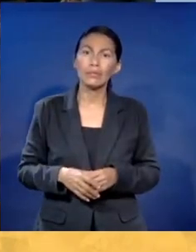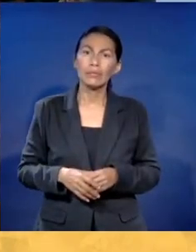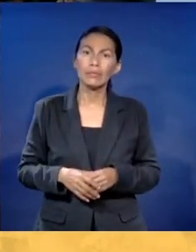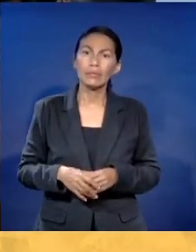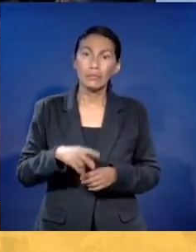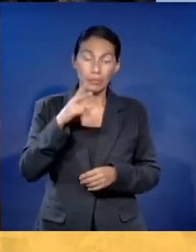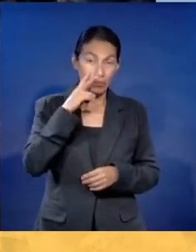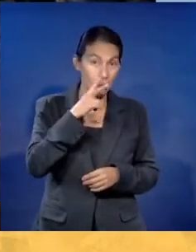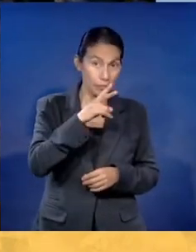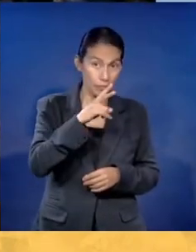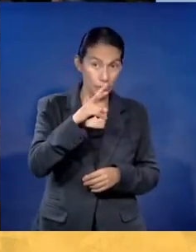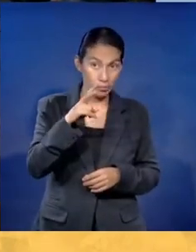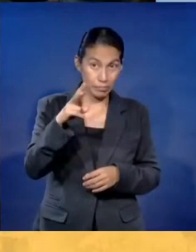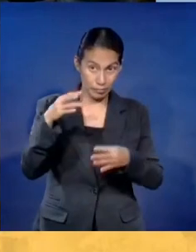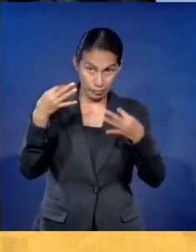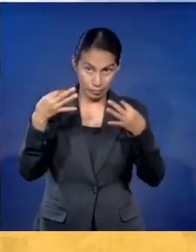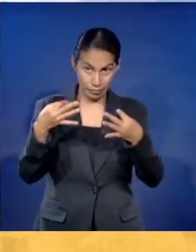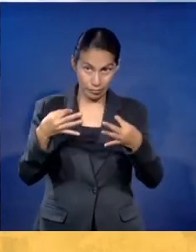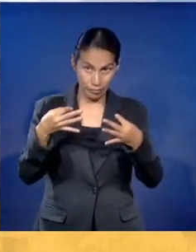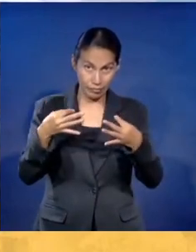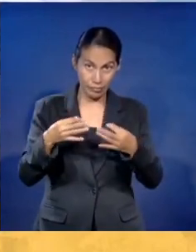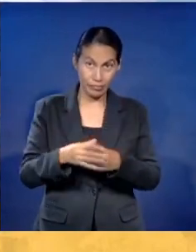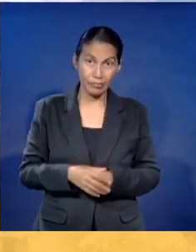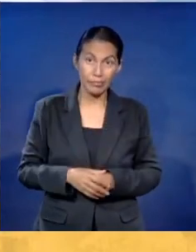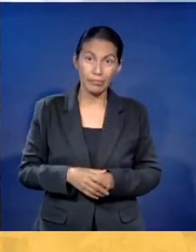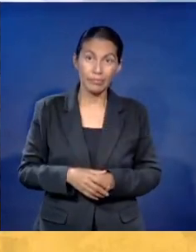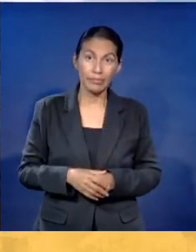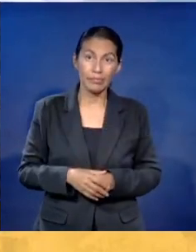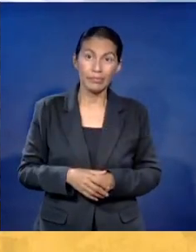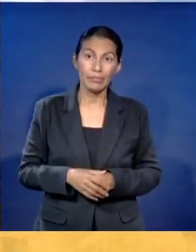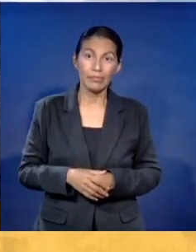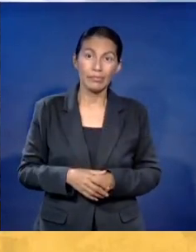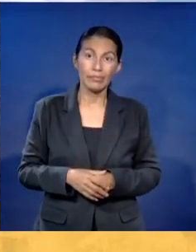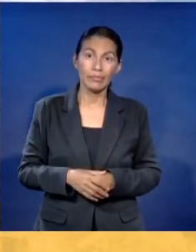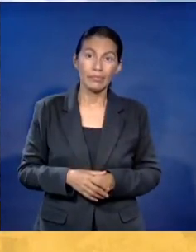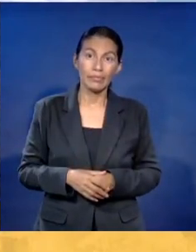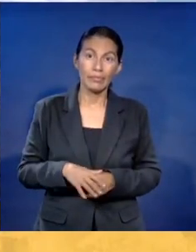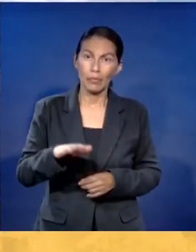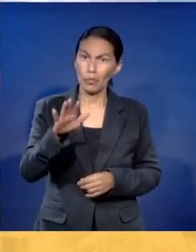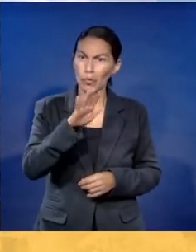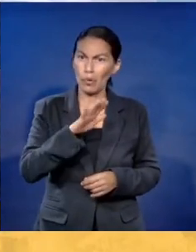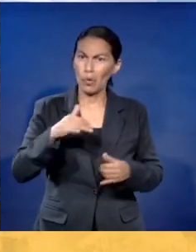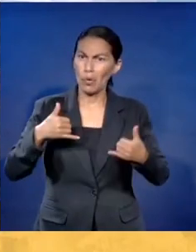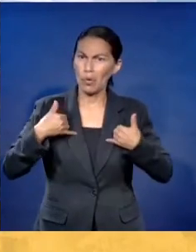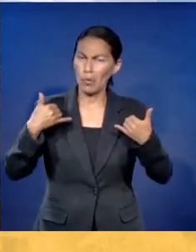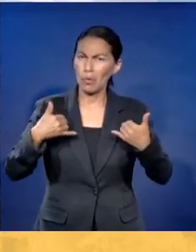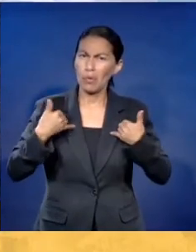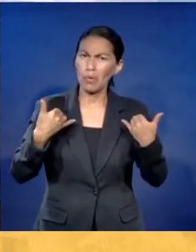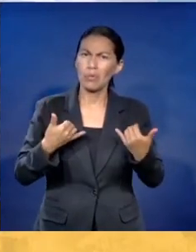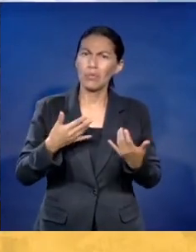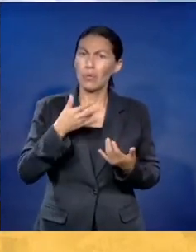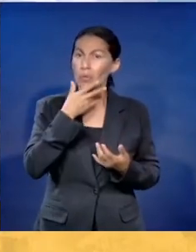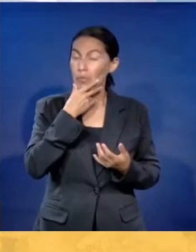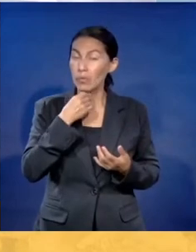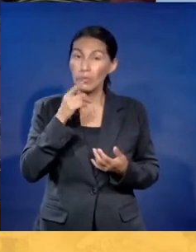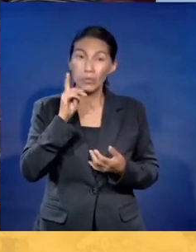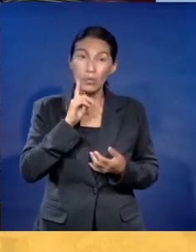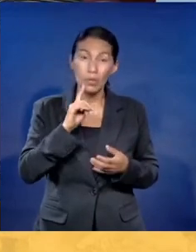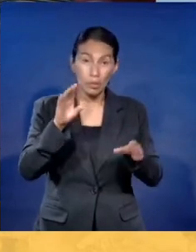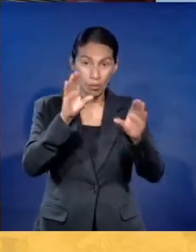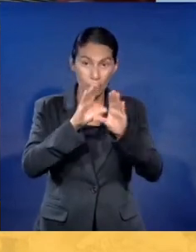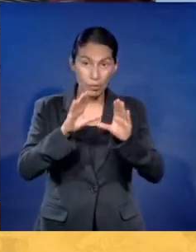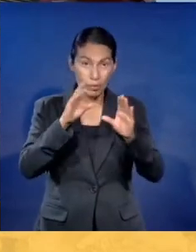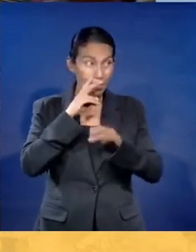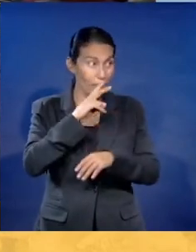vean los bien por favor veanlos bien todos los muchachos y muchachas que están sentados véanlos bien